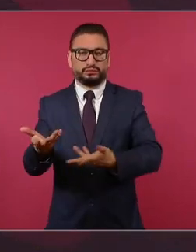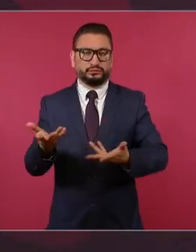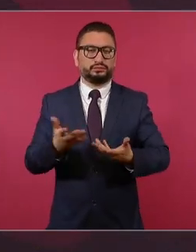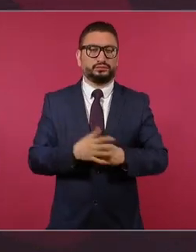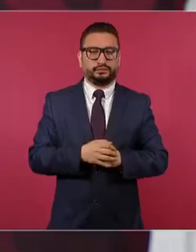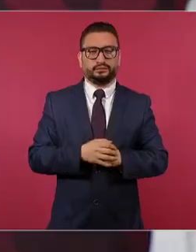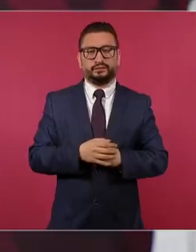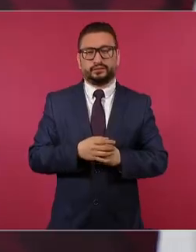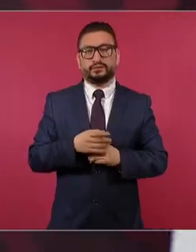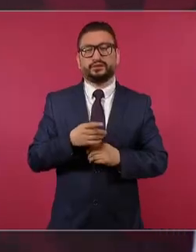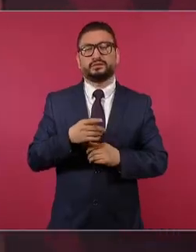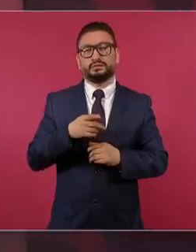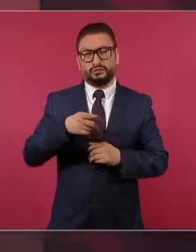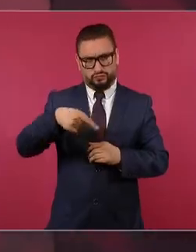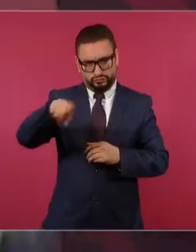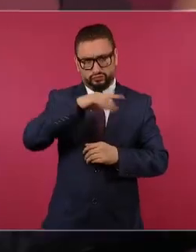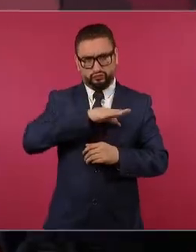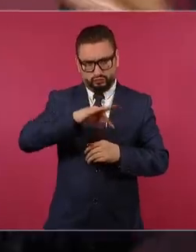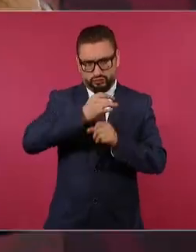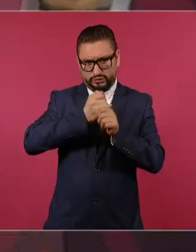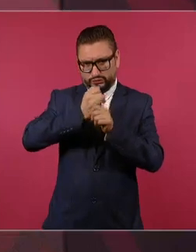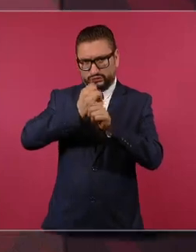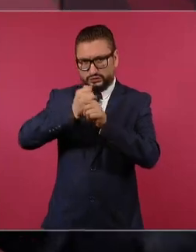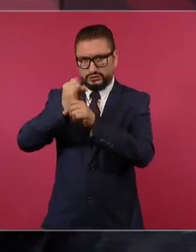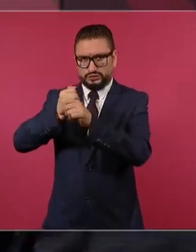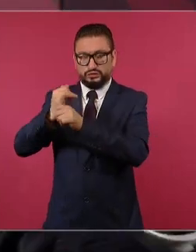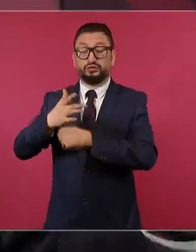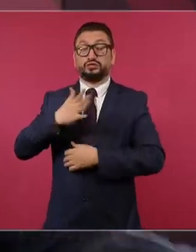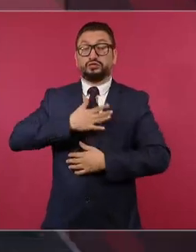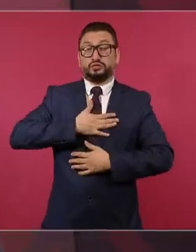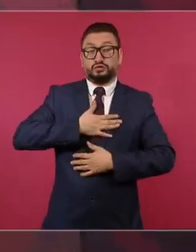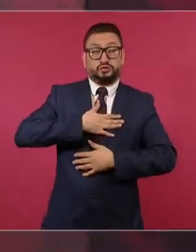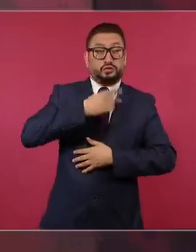Y hagan la investigación para que yo no tenga